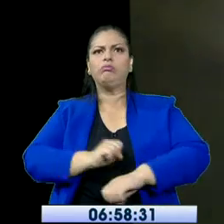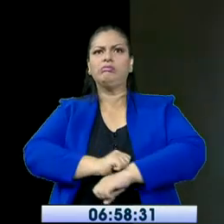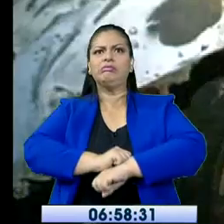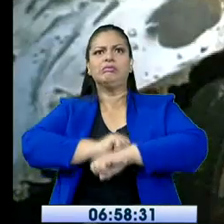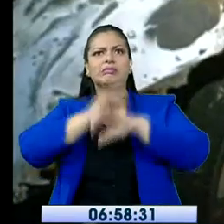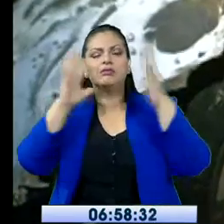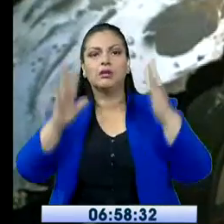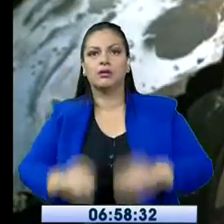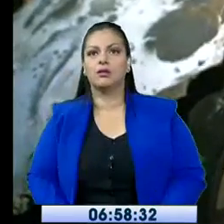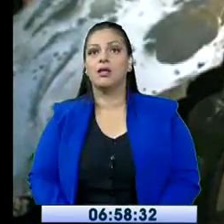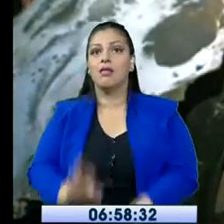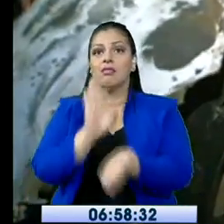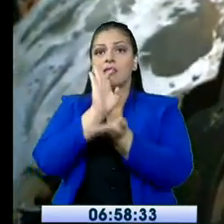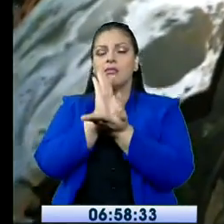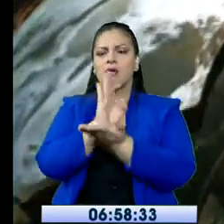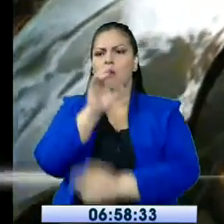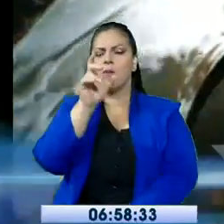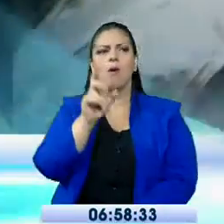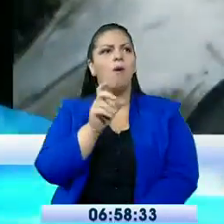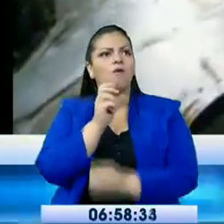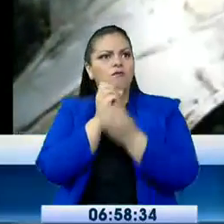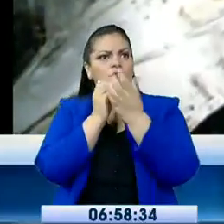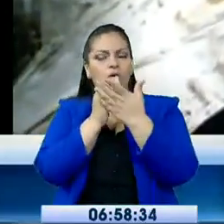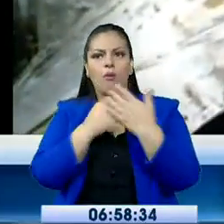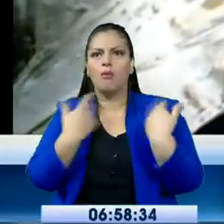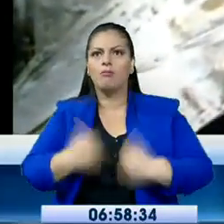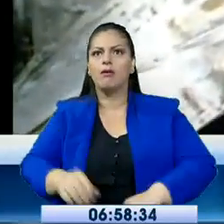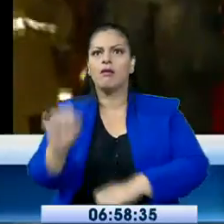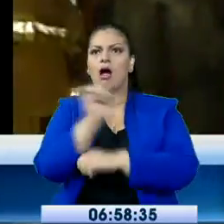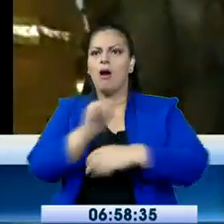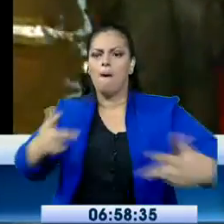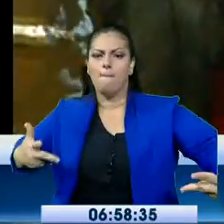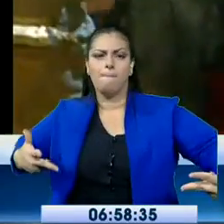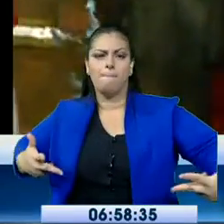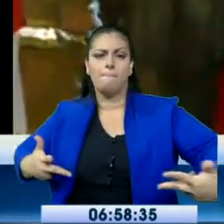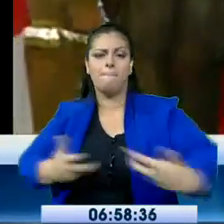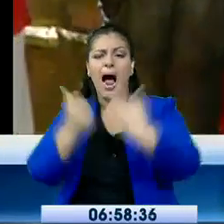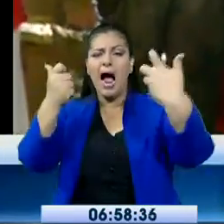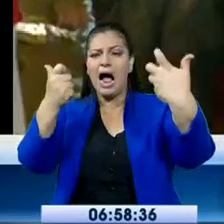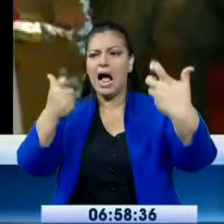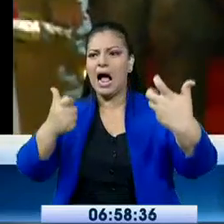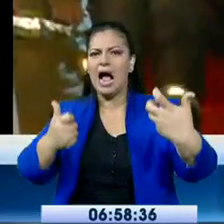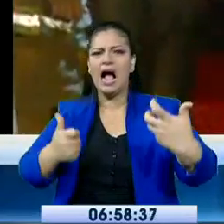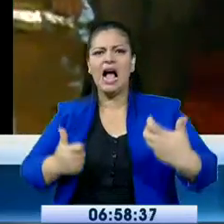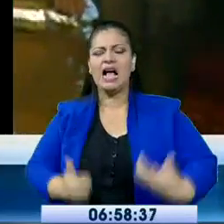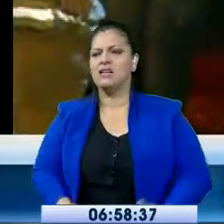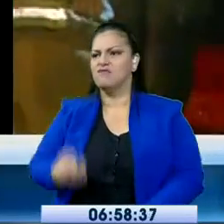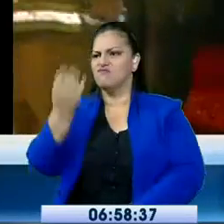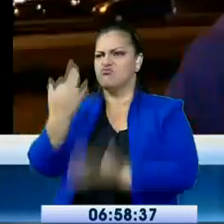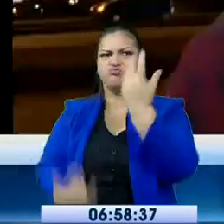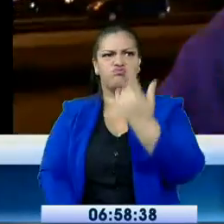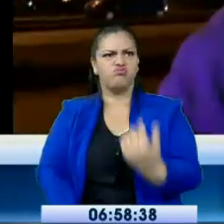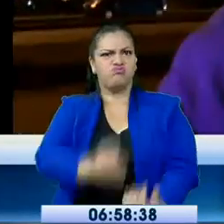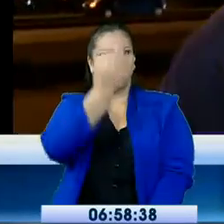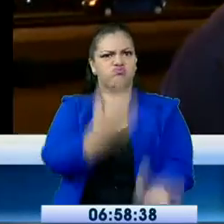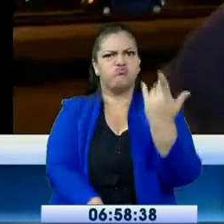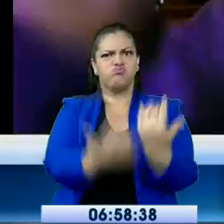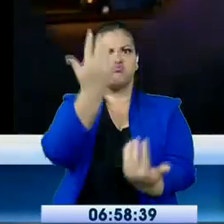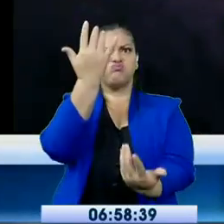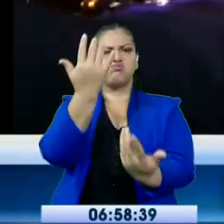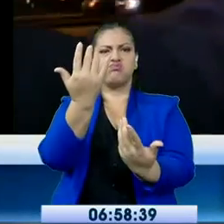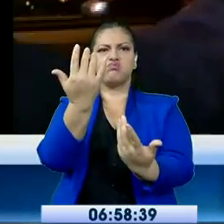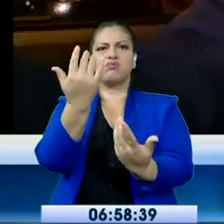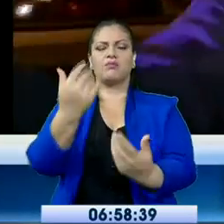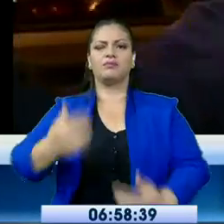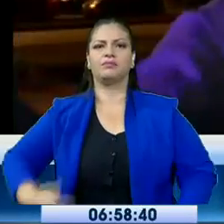Testigos indicaron que el fuego se produjo luego de que los vehículos colisionaran. Con el impacto se incendió el carro. Y el acá, como explotó,